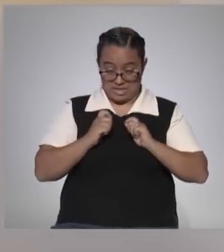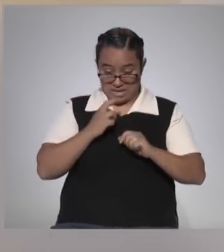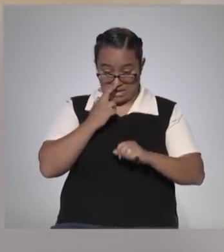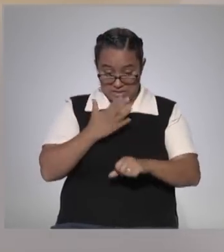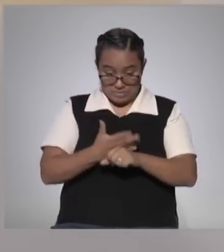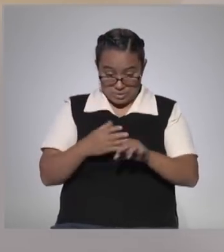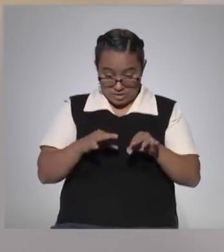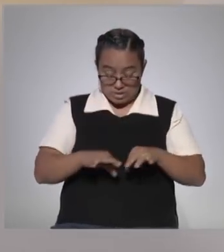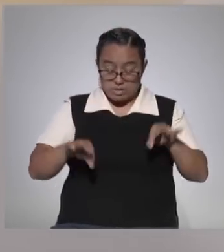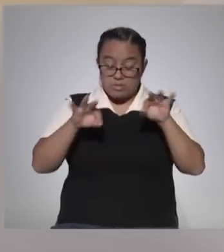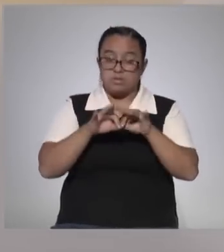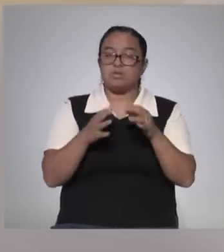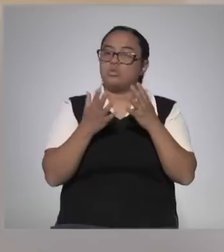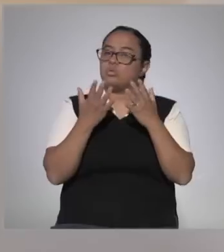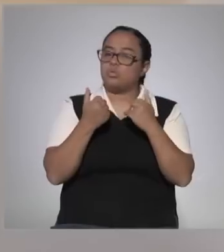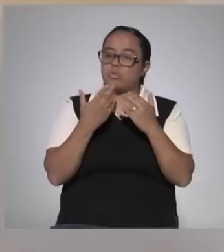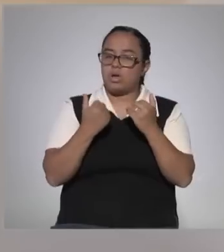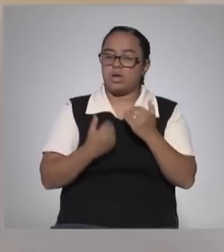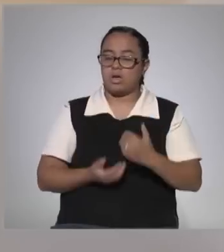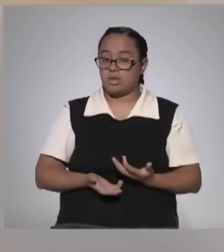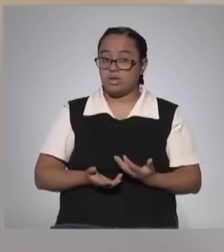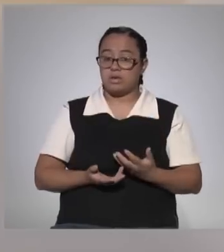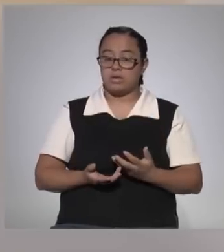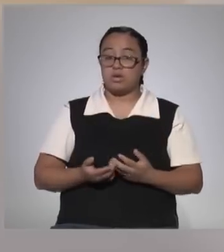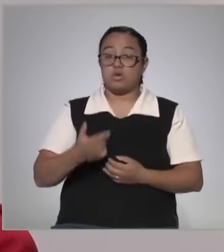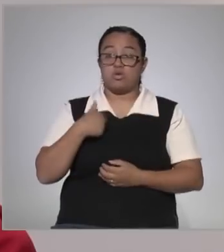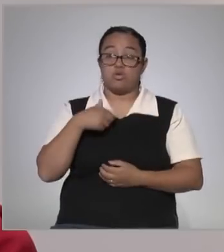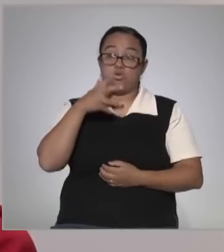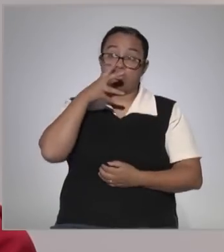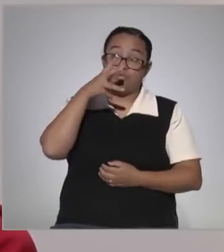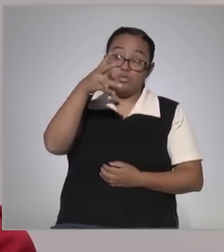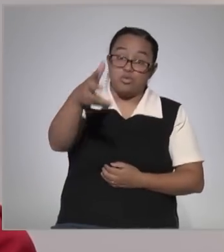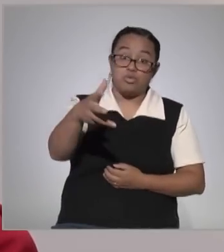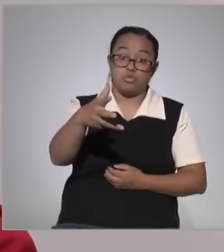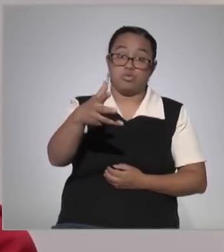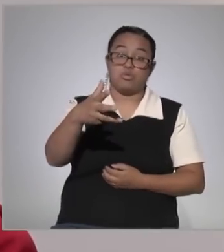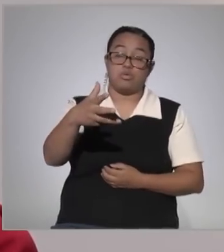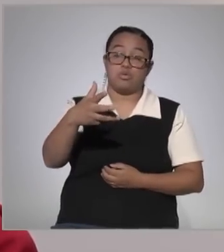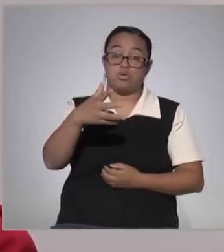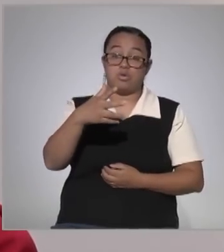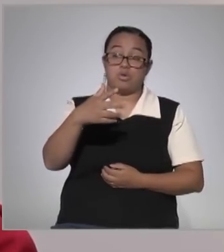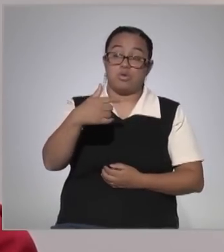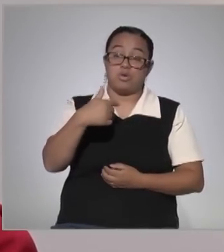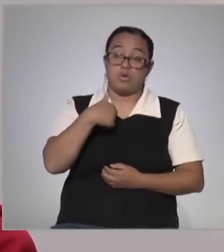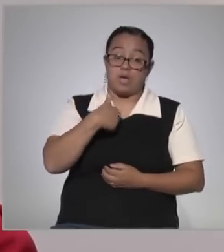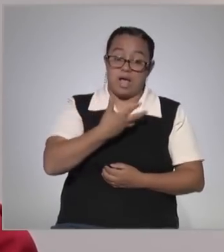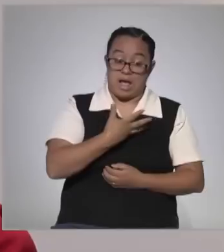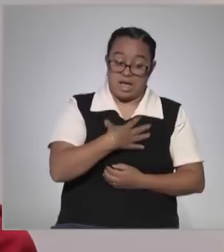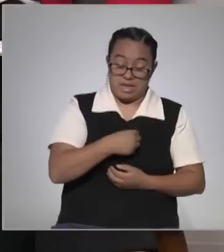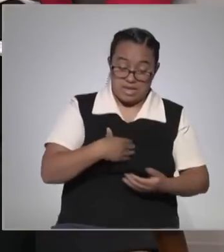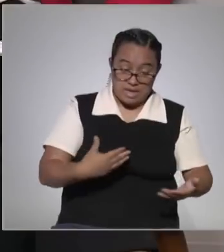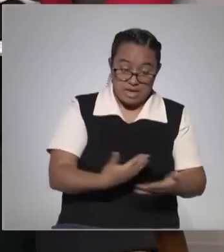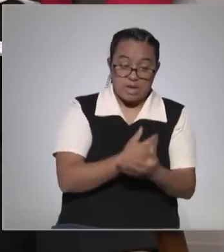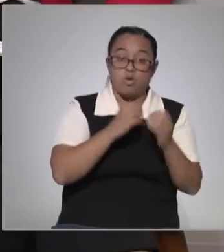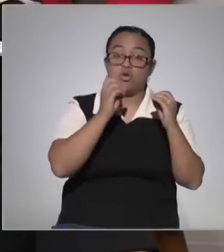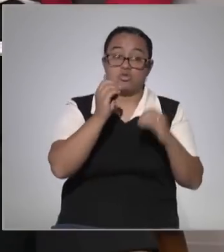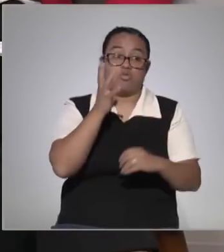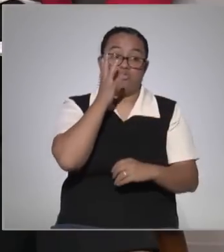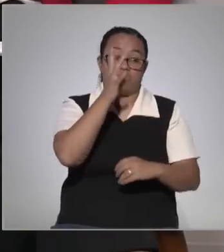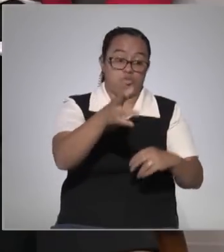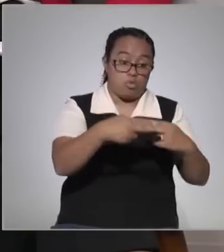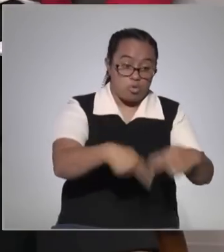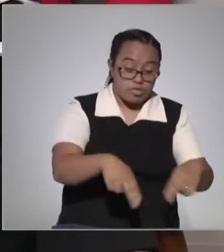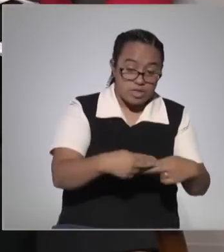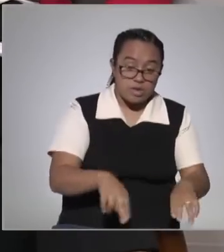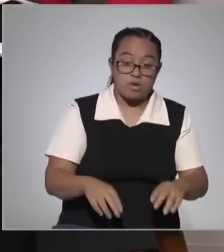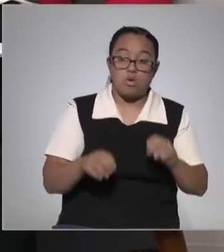no solo vamos a ser padres o abuelos, ¿no? O la persona que fue